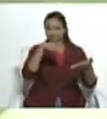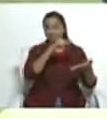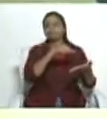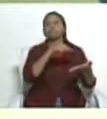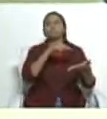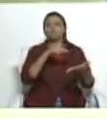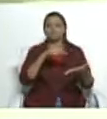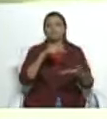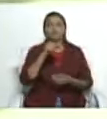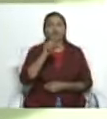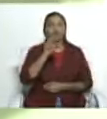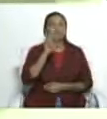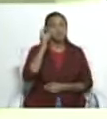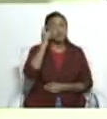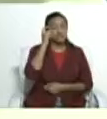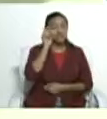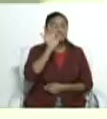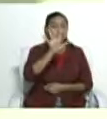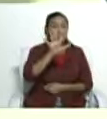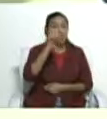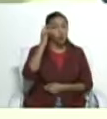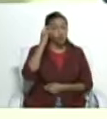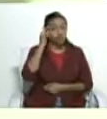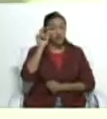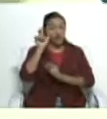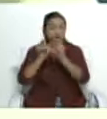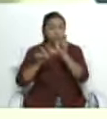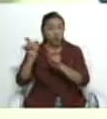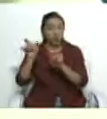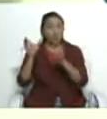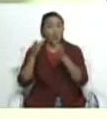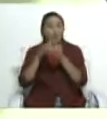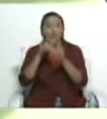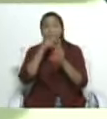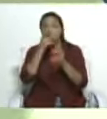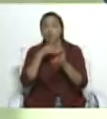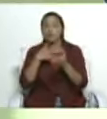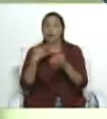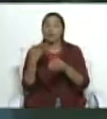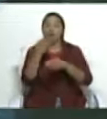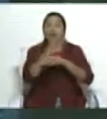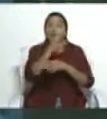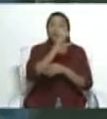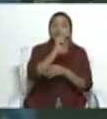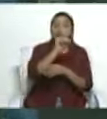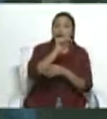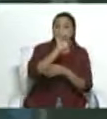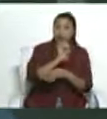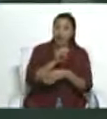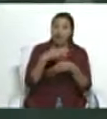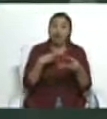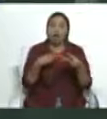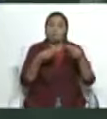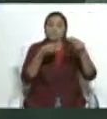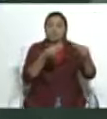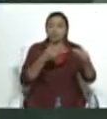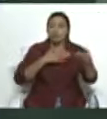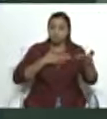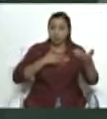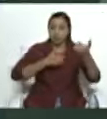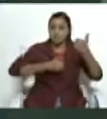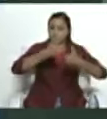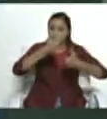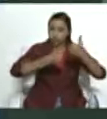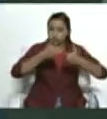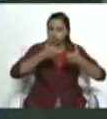25. Durante 5 días las organizaciones con fines políticos podrán presentar sus postulaciones ante la sede del Consejo Nacional